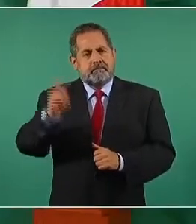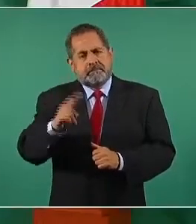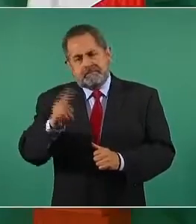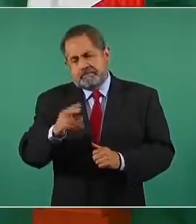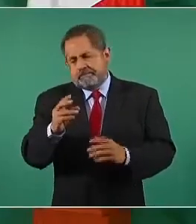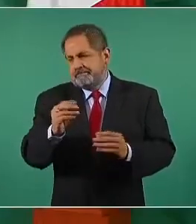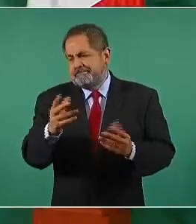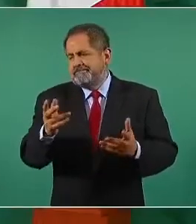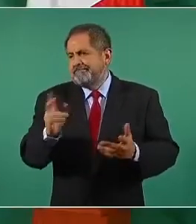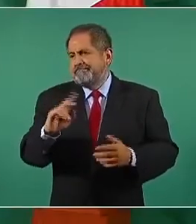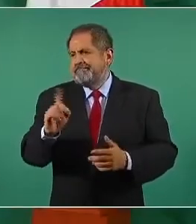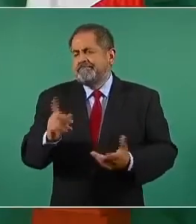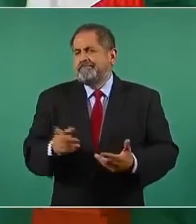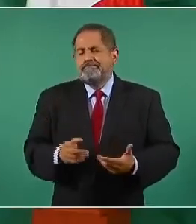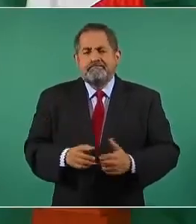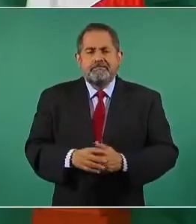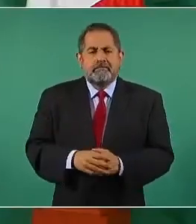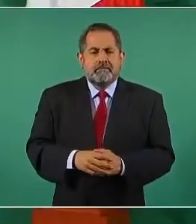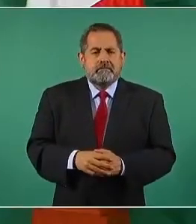somos